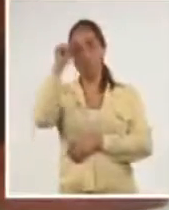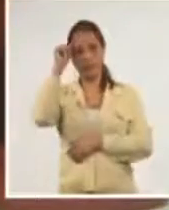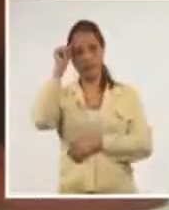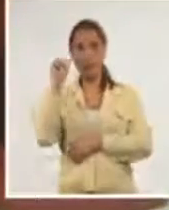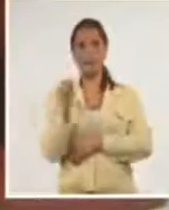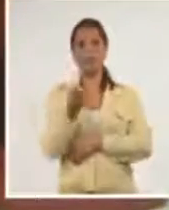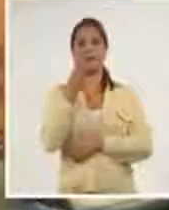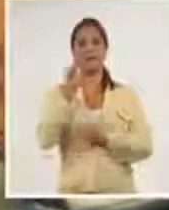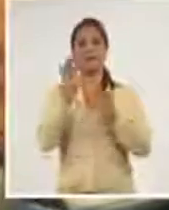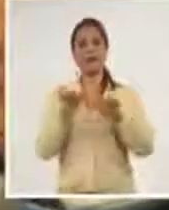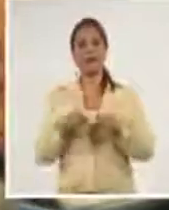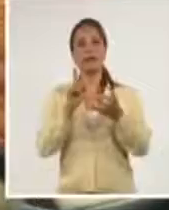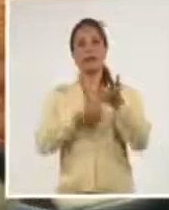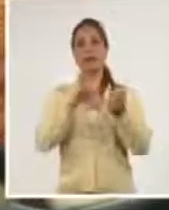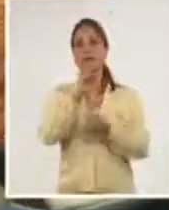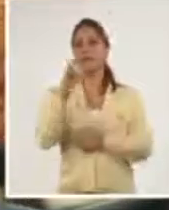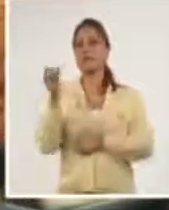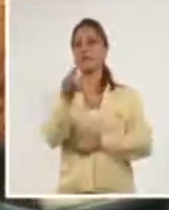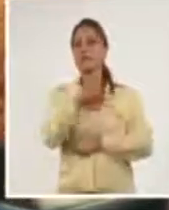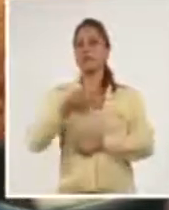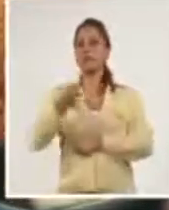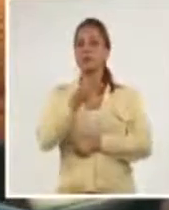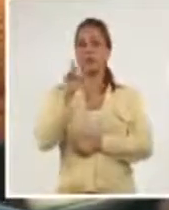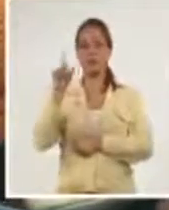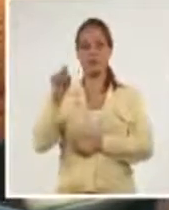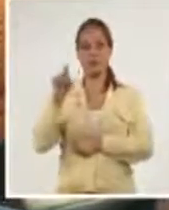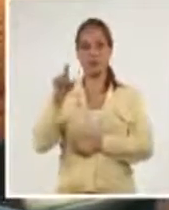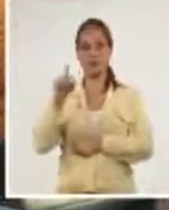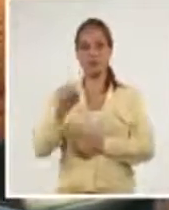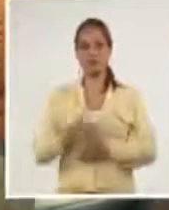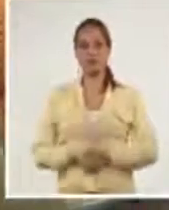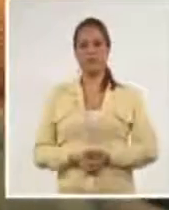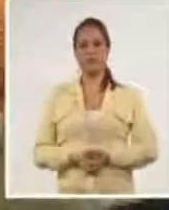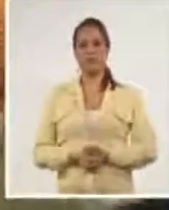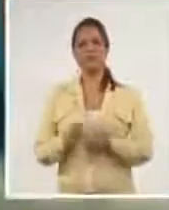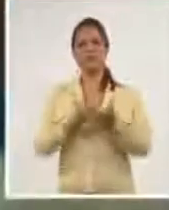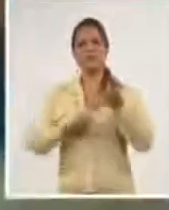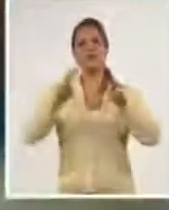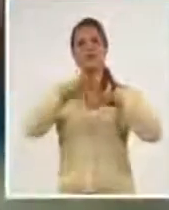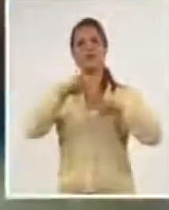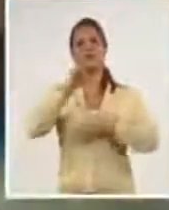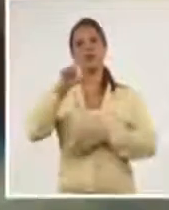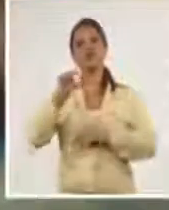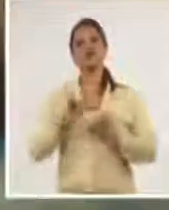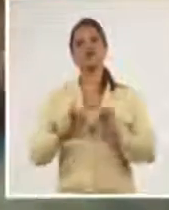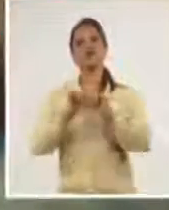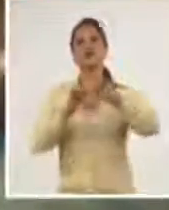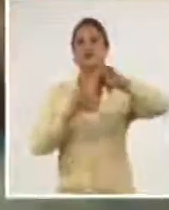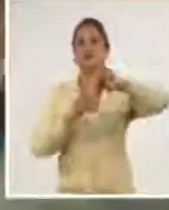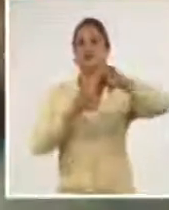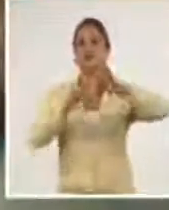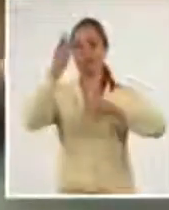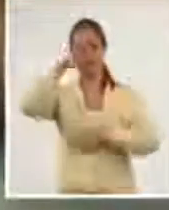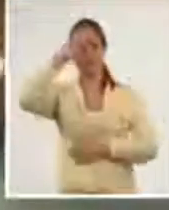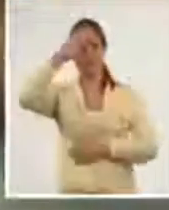primera secretaria del partido en el municipio. Desde Holguín, Claudia Maracruz, Sistema Informativo de la Televisión Cubana.